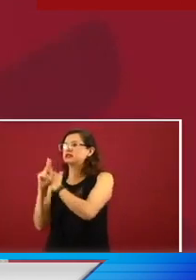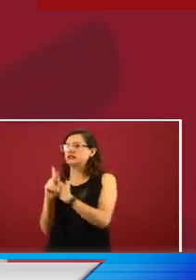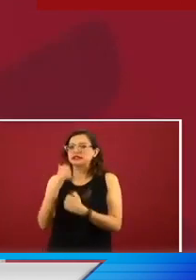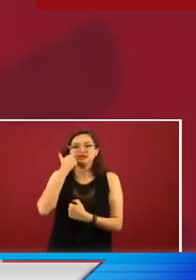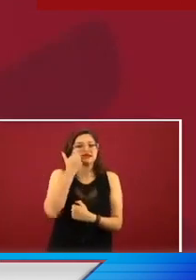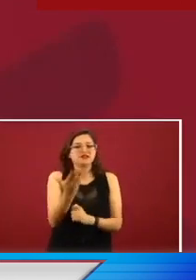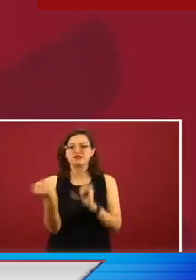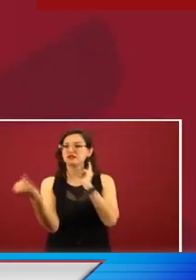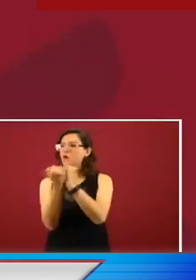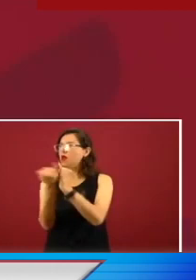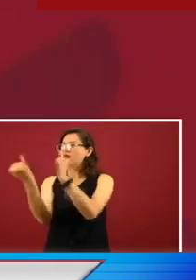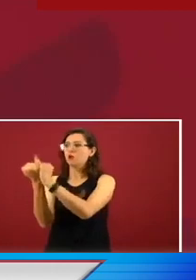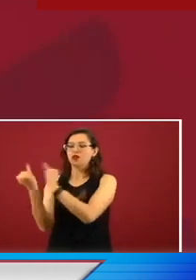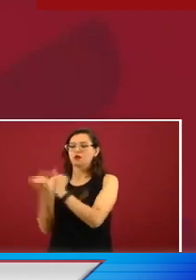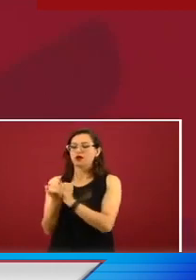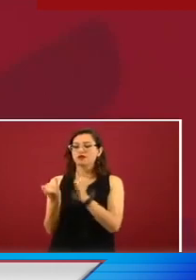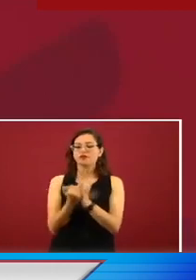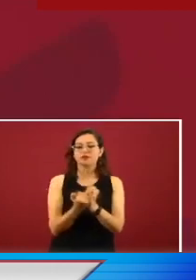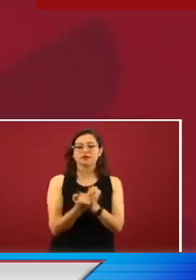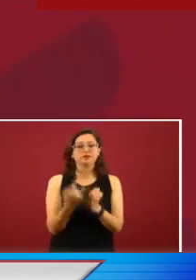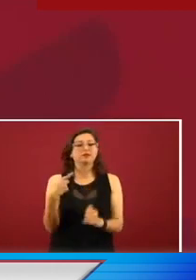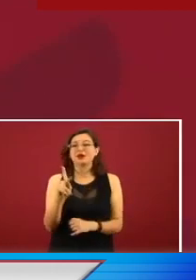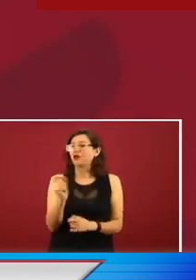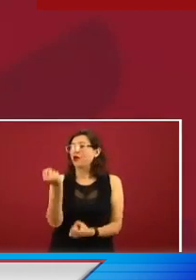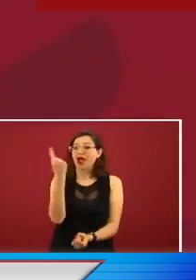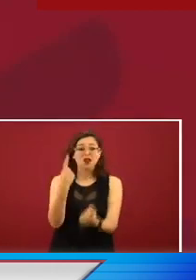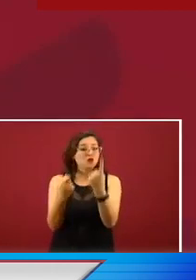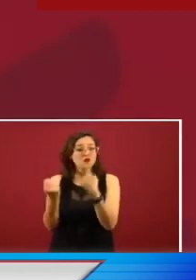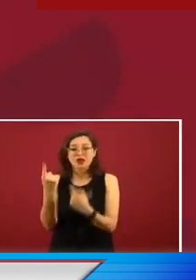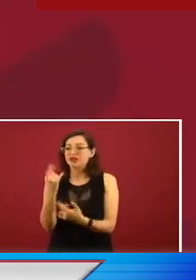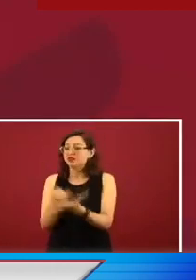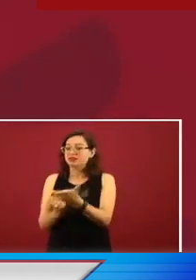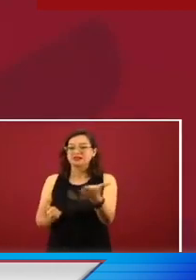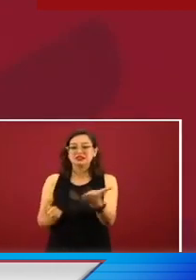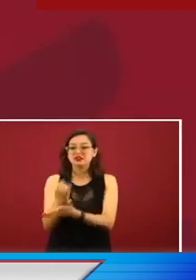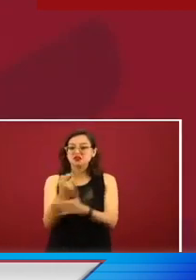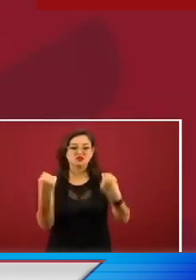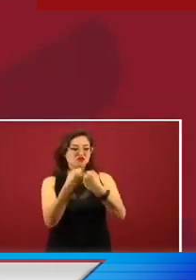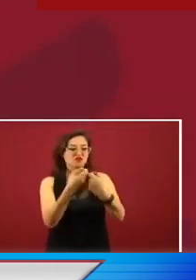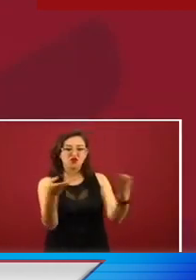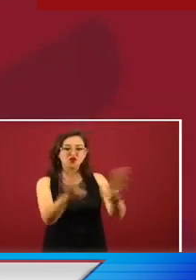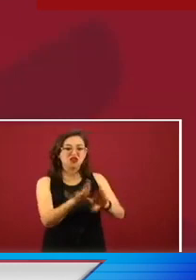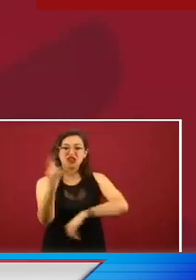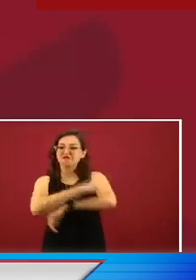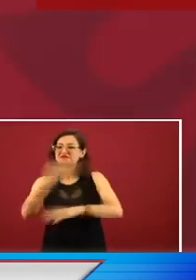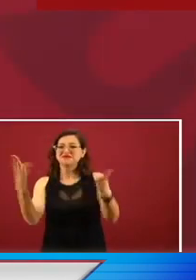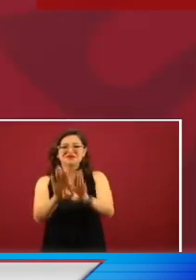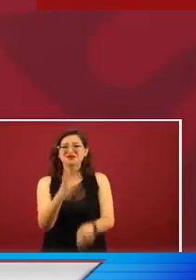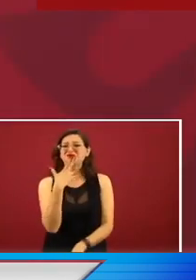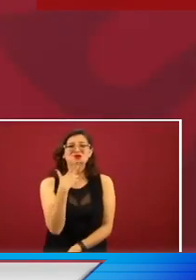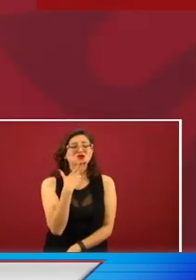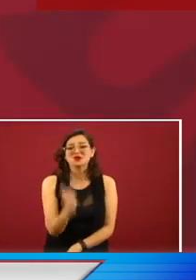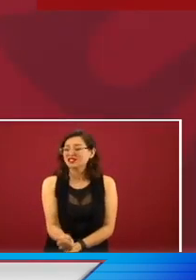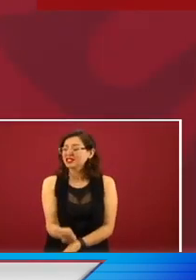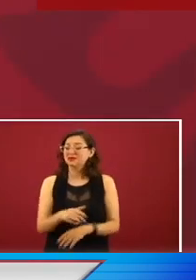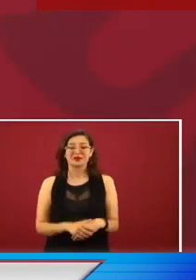fase será menos grave. Es muy importante equilibrar las medidas sanitarias sin paralizar la economía, que provocaría un daño irreparable a las